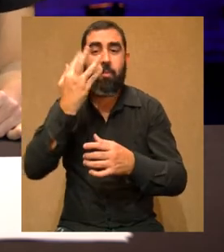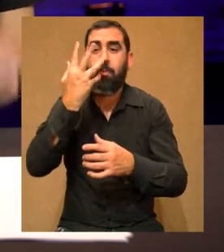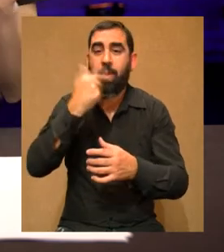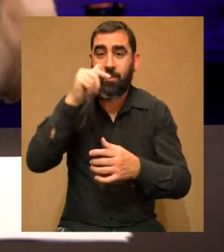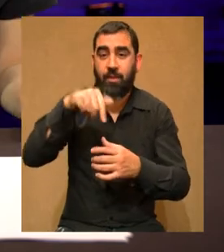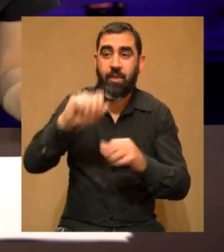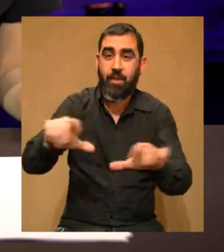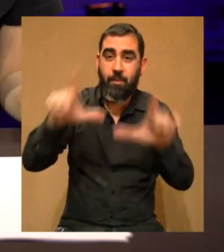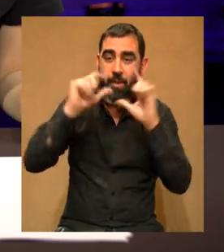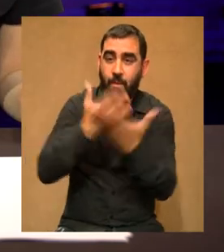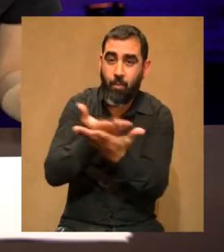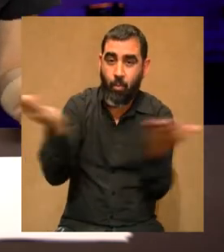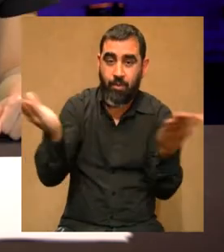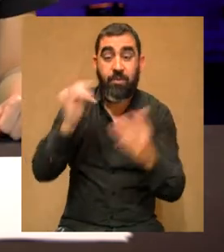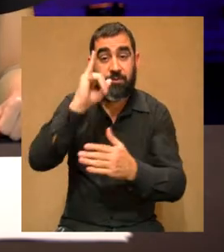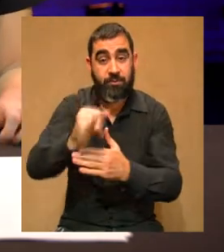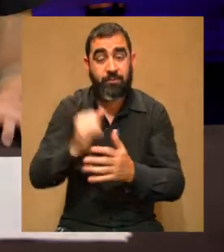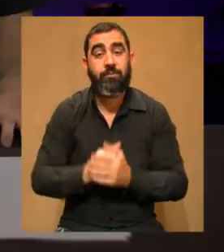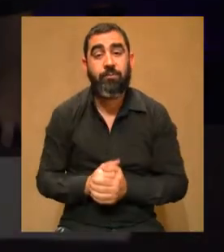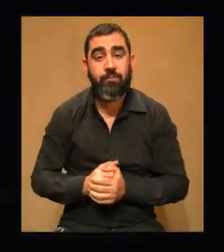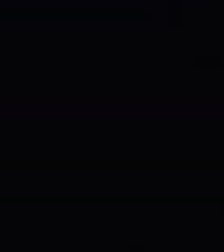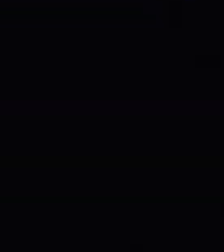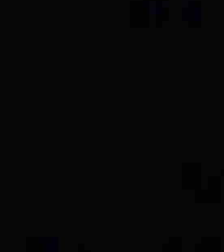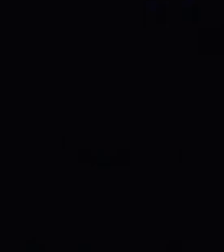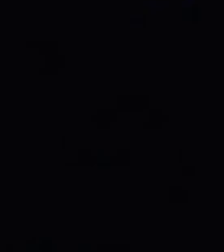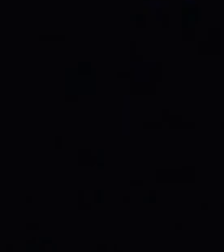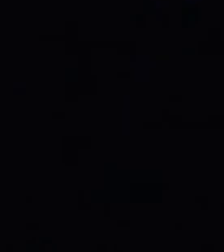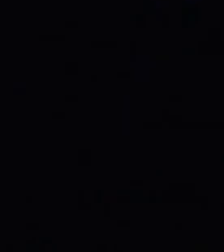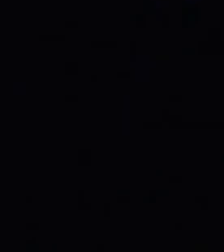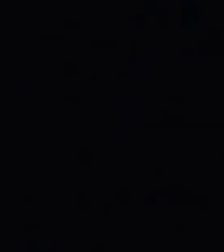encanta men tenemos unas imágenes para ver casi del jardín